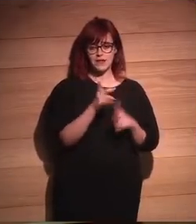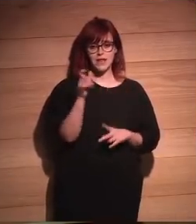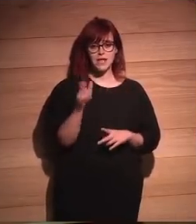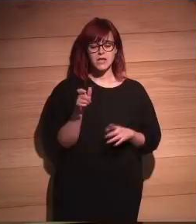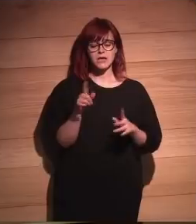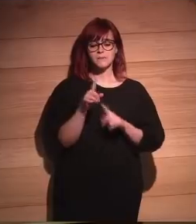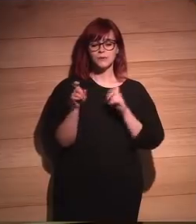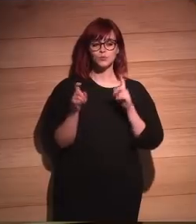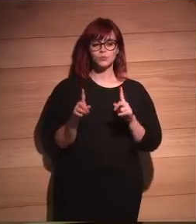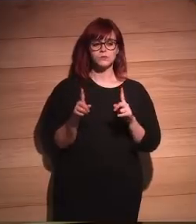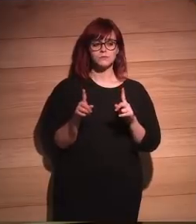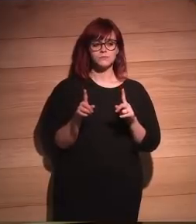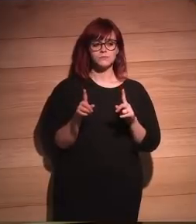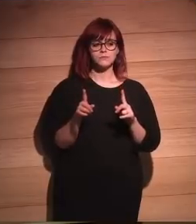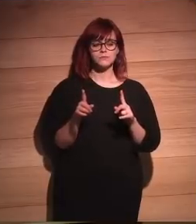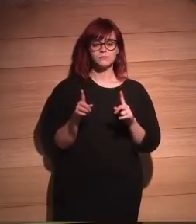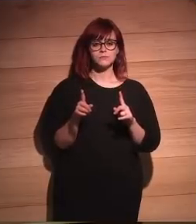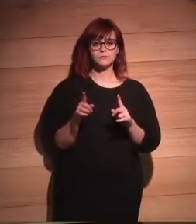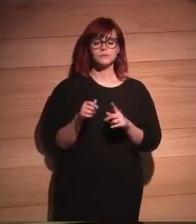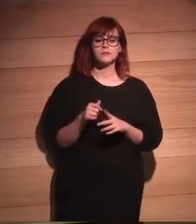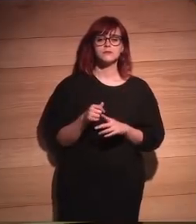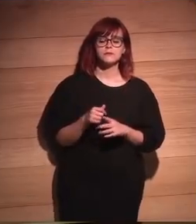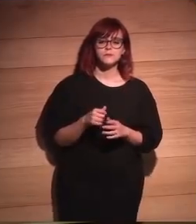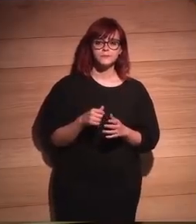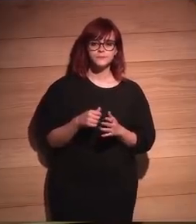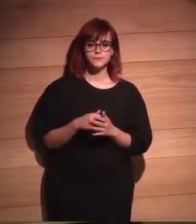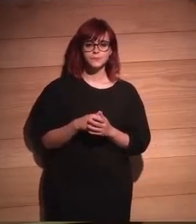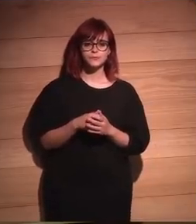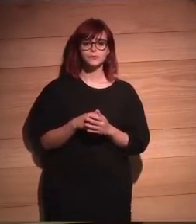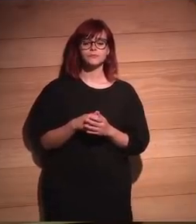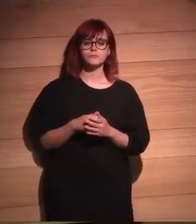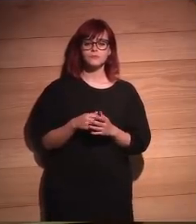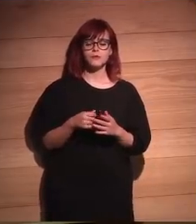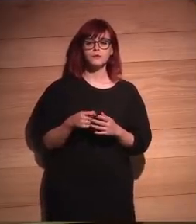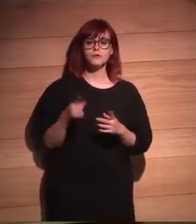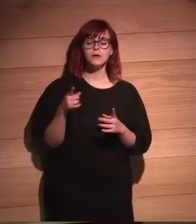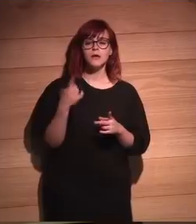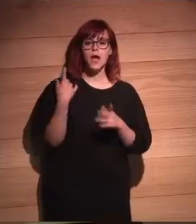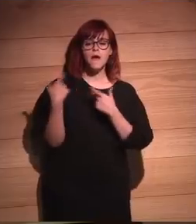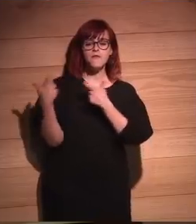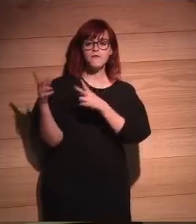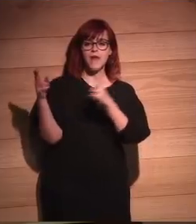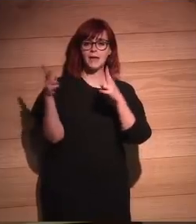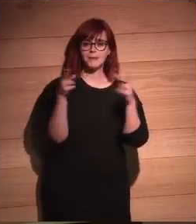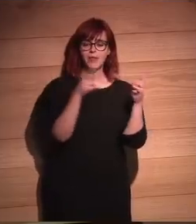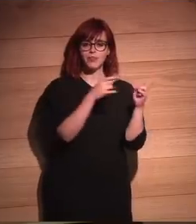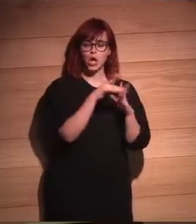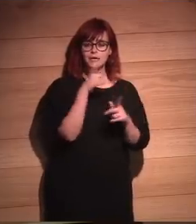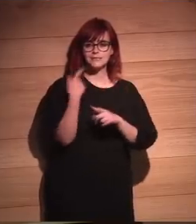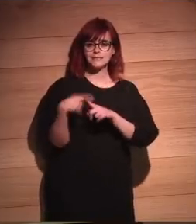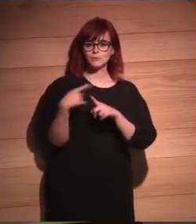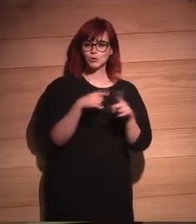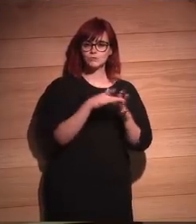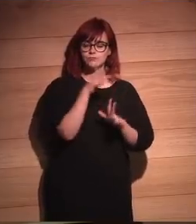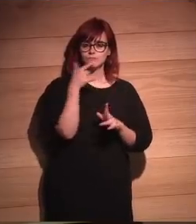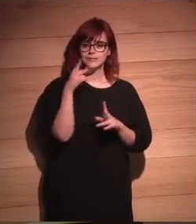a tu pregunta, o sea, básicamente vemos 2 tipos potenciales tipos de fragmentación. Una es a nivel técnico, ¿no?,